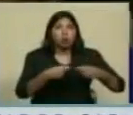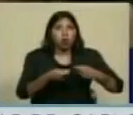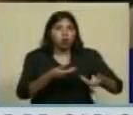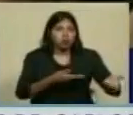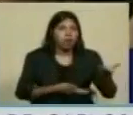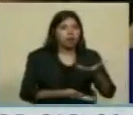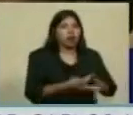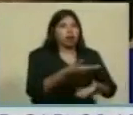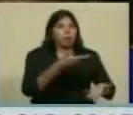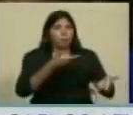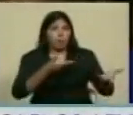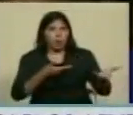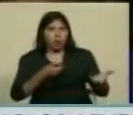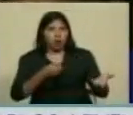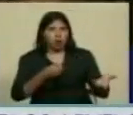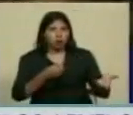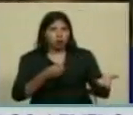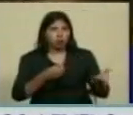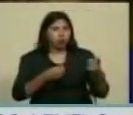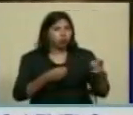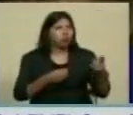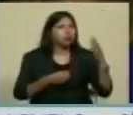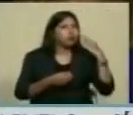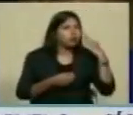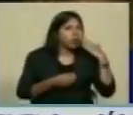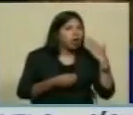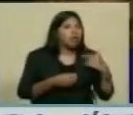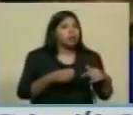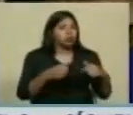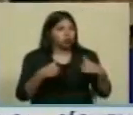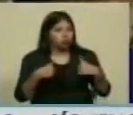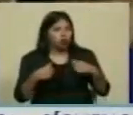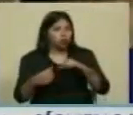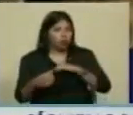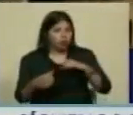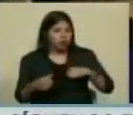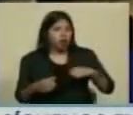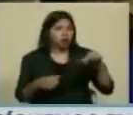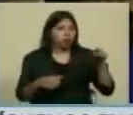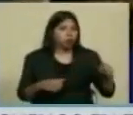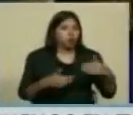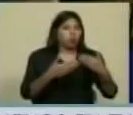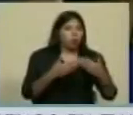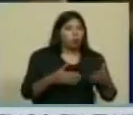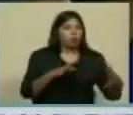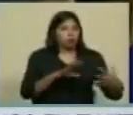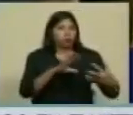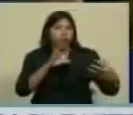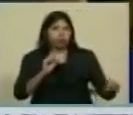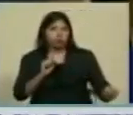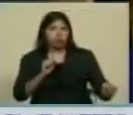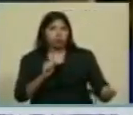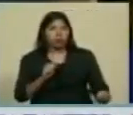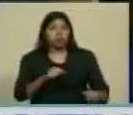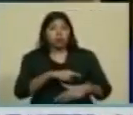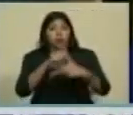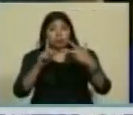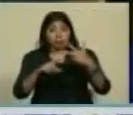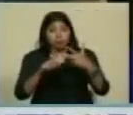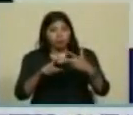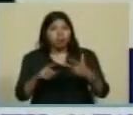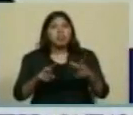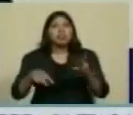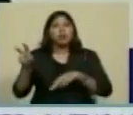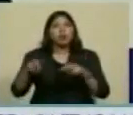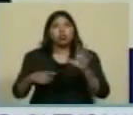intercambiar y conocer tanto del sector público como privado los avances que se tienen, y la exposición como tal, donde inclusive vamos